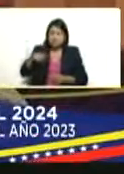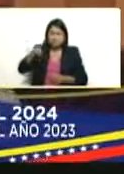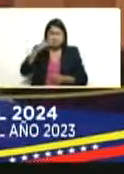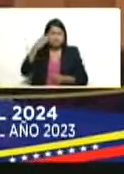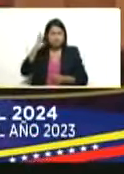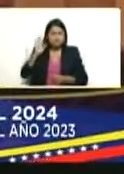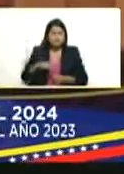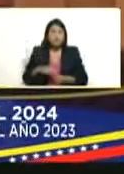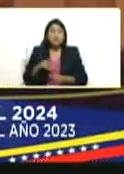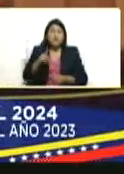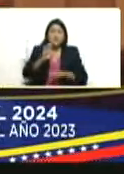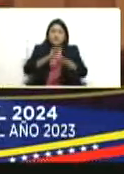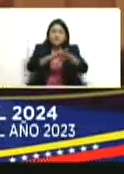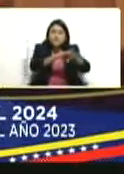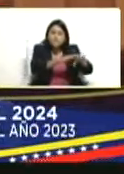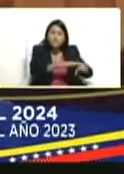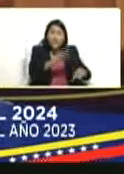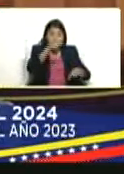Señores embajadores,